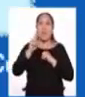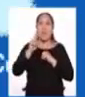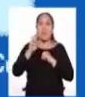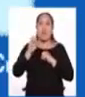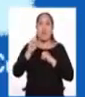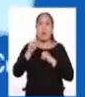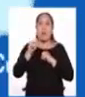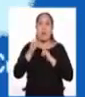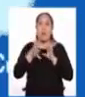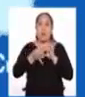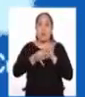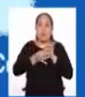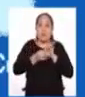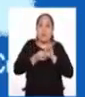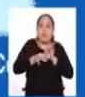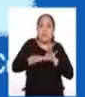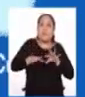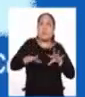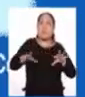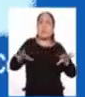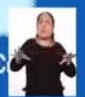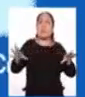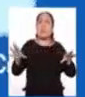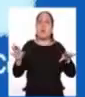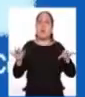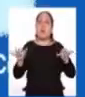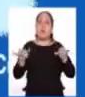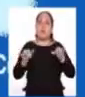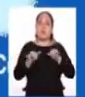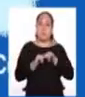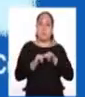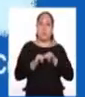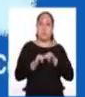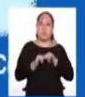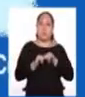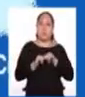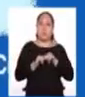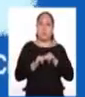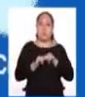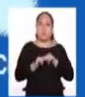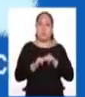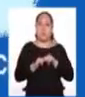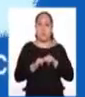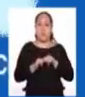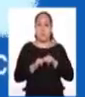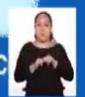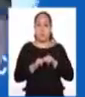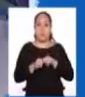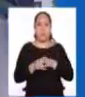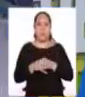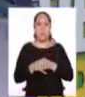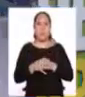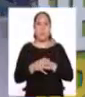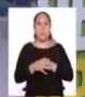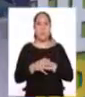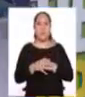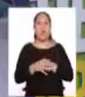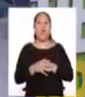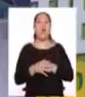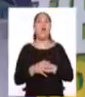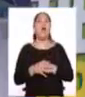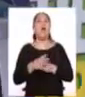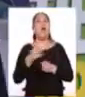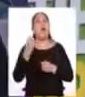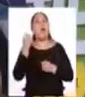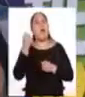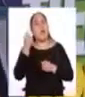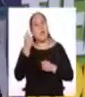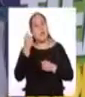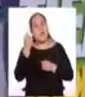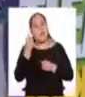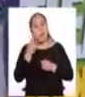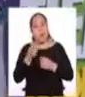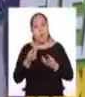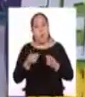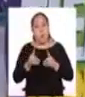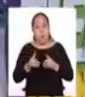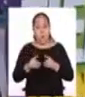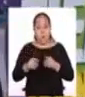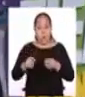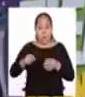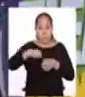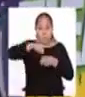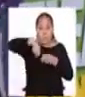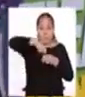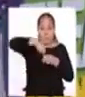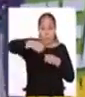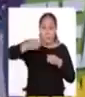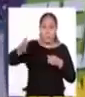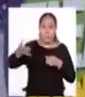se congelan, evitando el reordenamiento de las moléculas del agua. Ah, con razón cuando me preparo una limonada